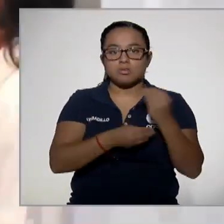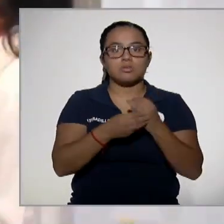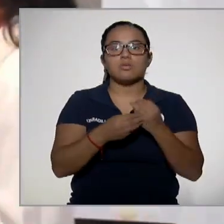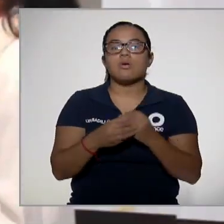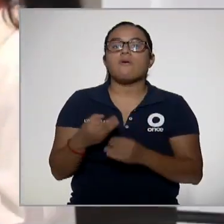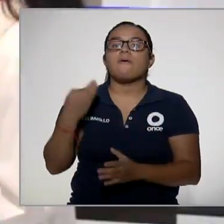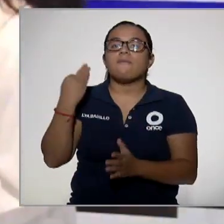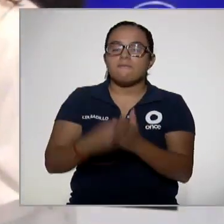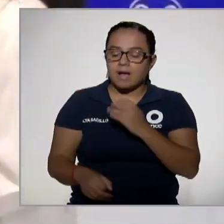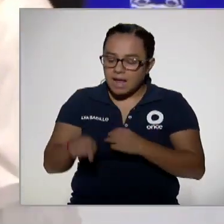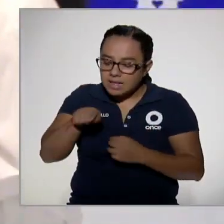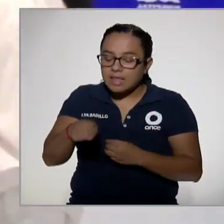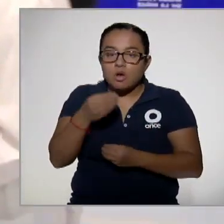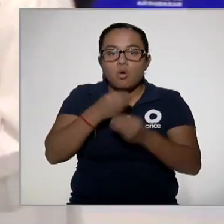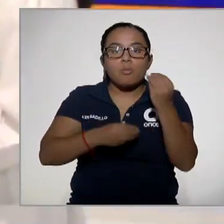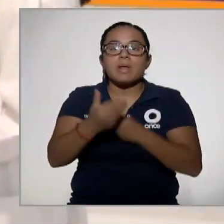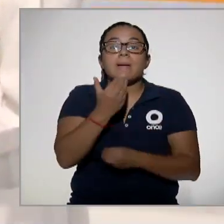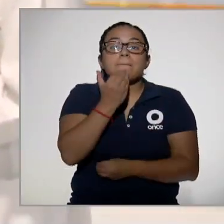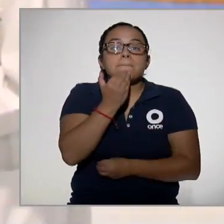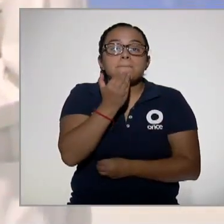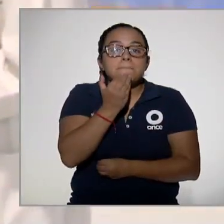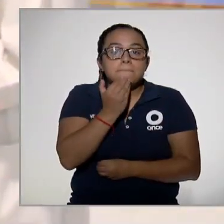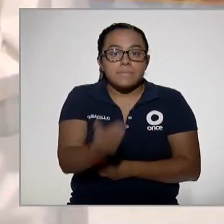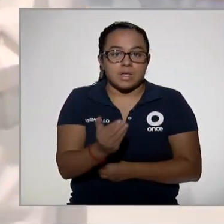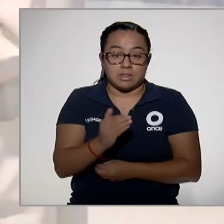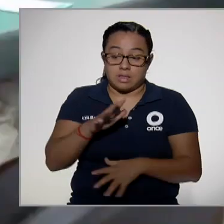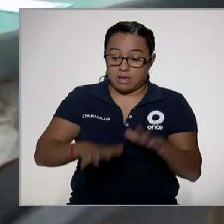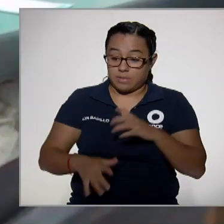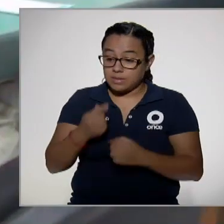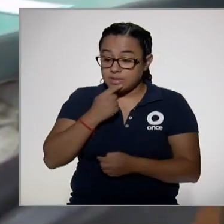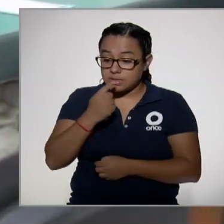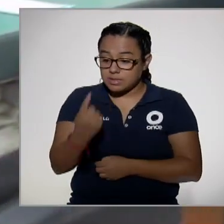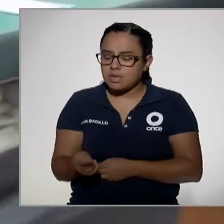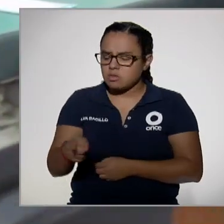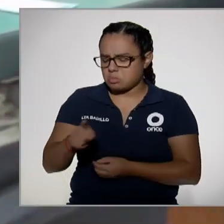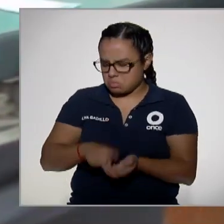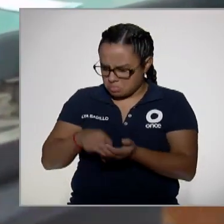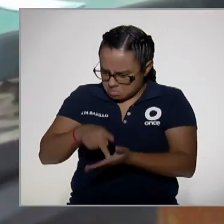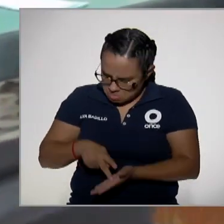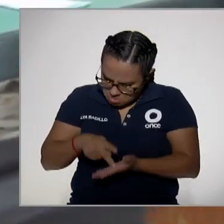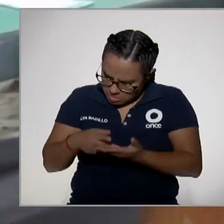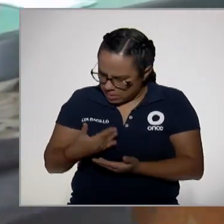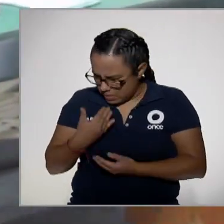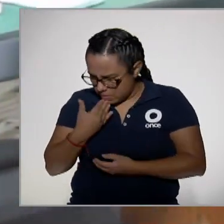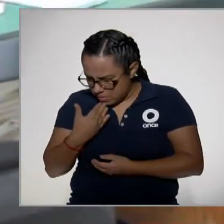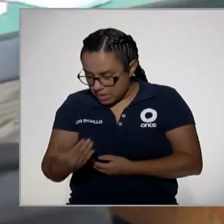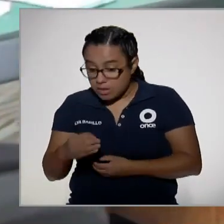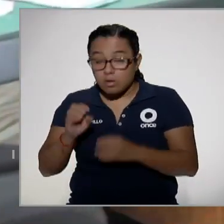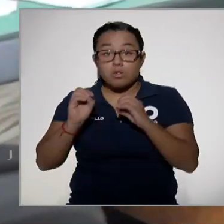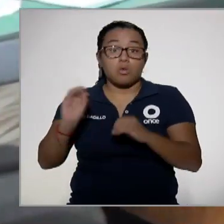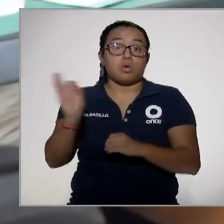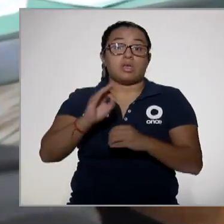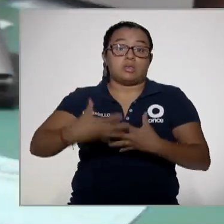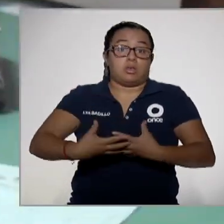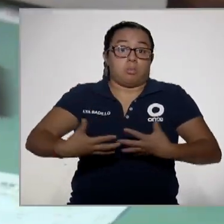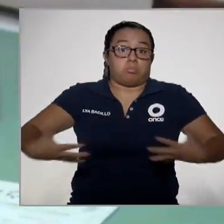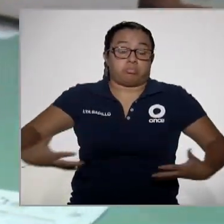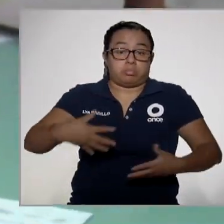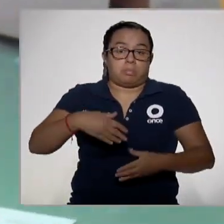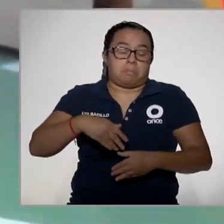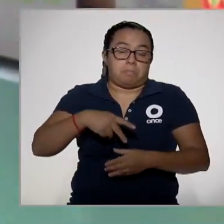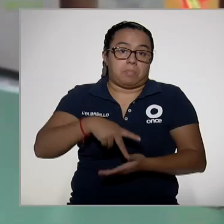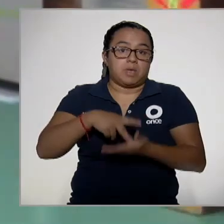de una malnutrición en el cual inclusive el niño puede tener un peso normal o inclusive obesidad pero estar malnutrido